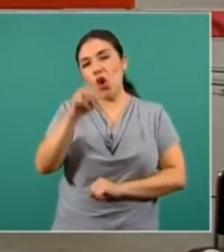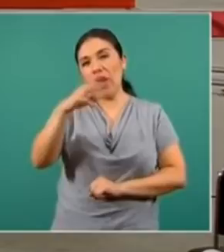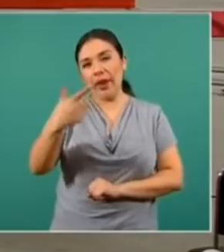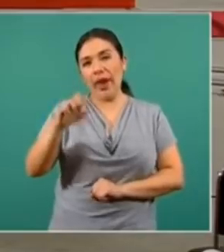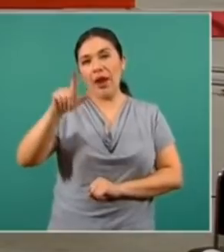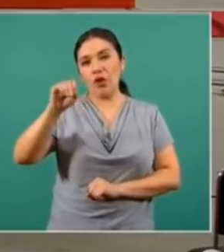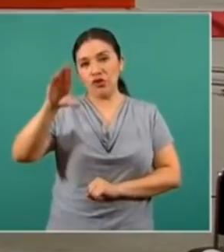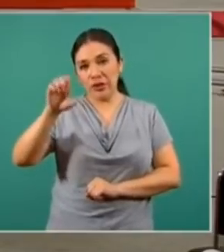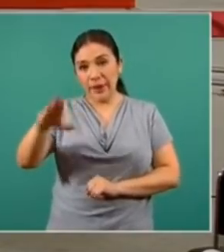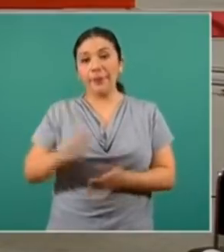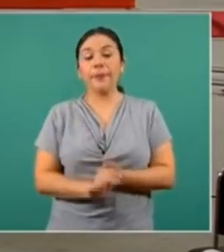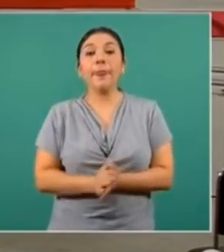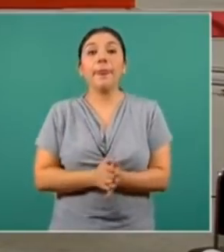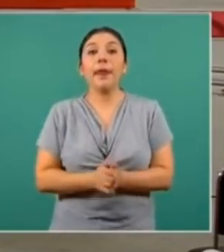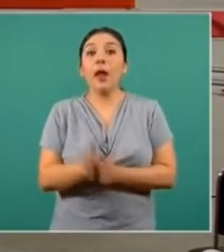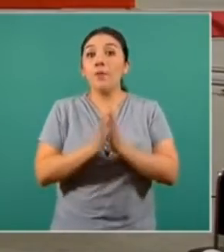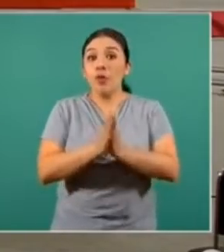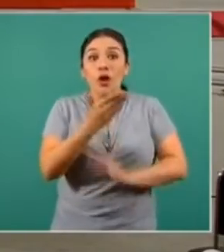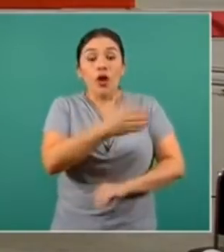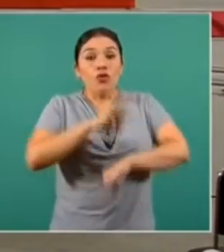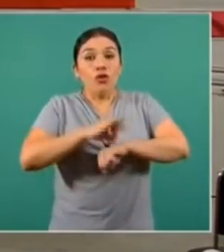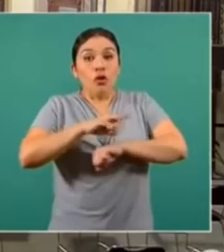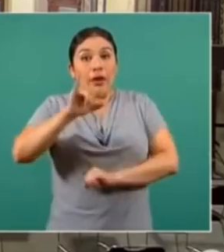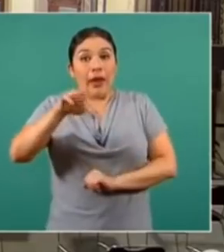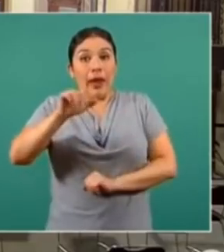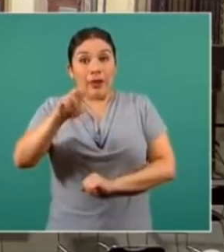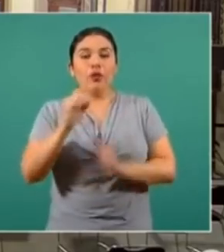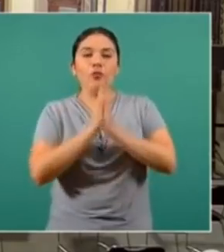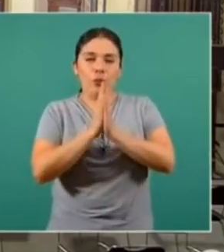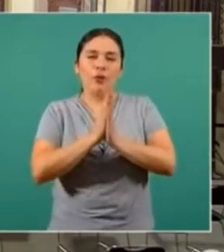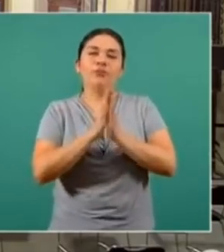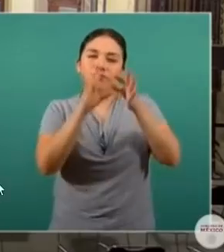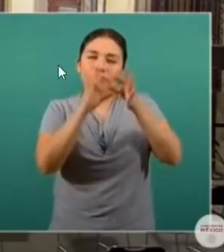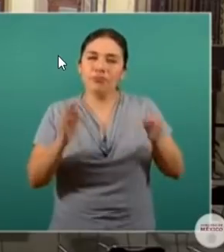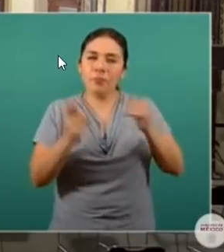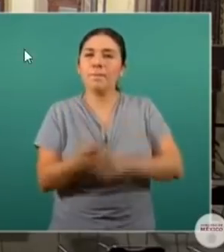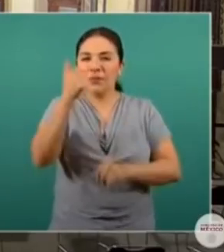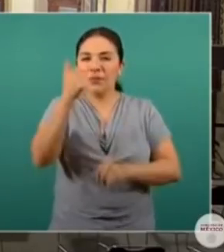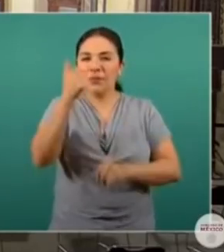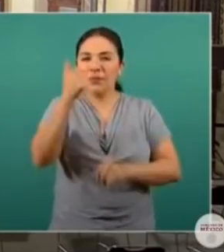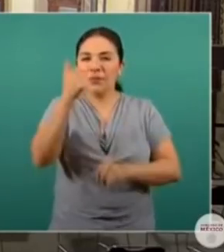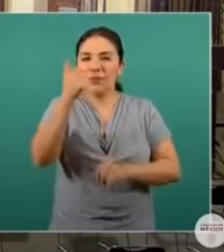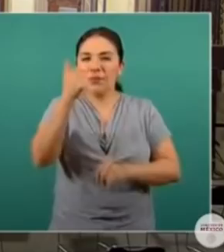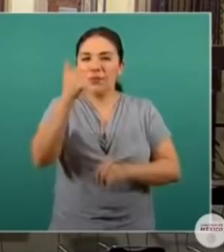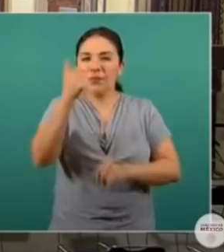Le pido al doctor Ricardo Cortés, si es tan amable, de presentar el primer bloque. Presentaré